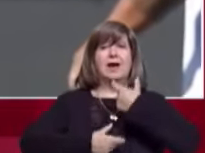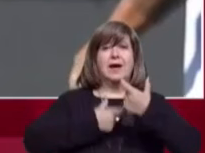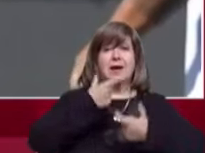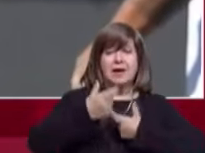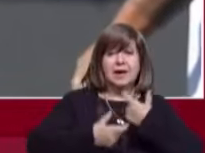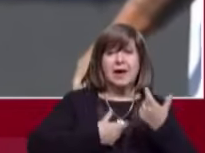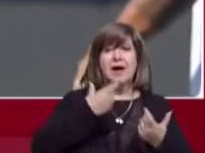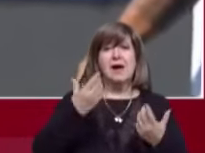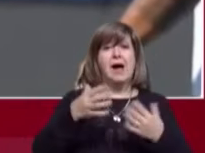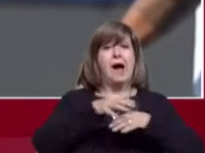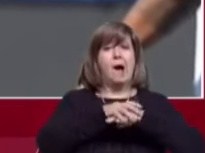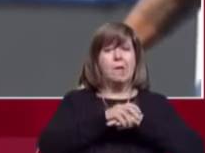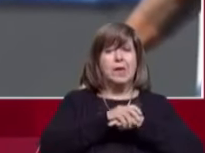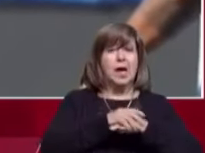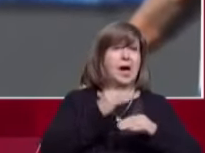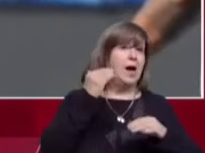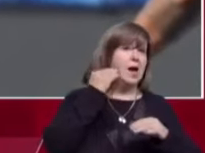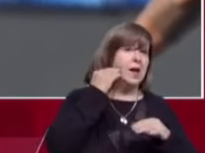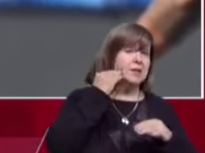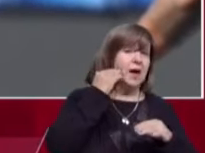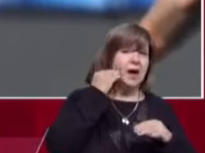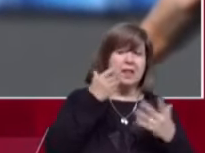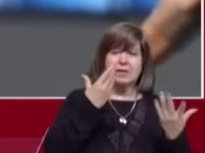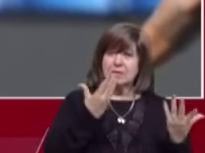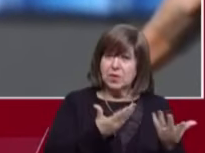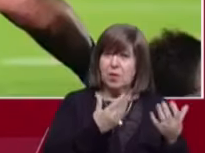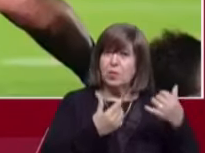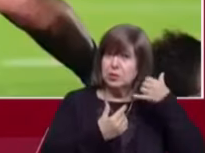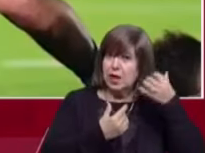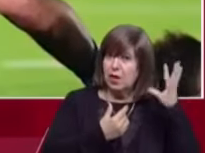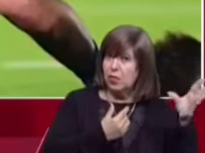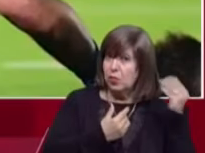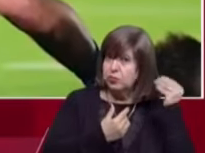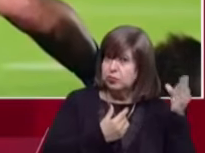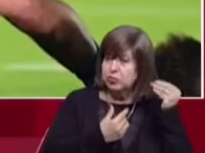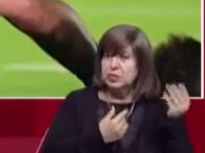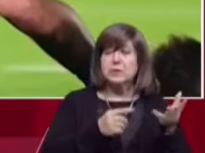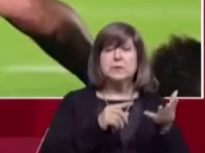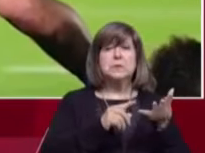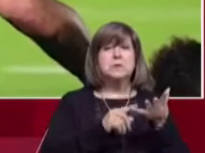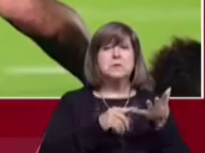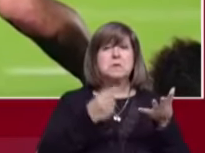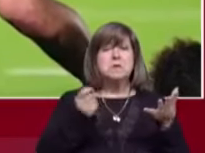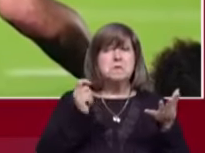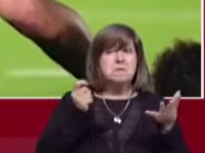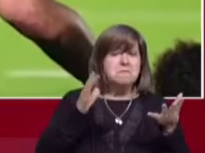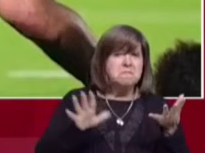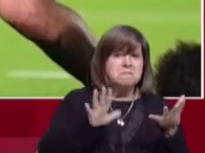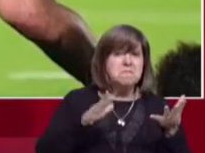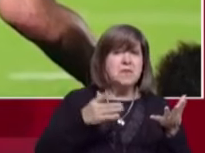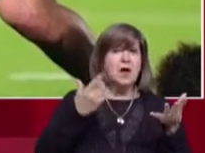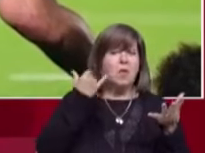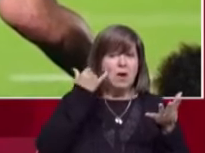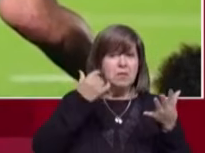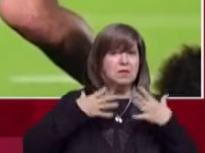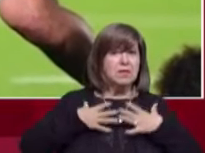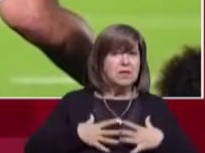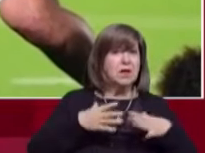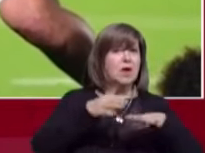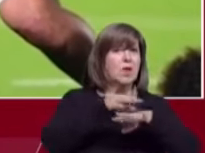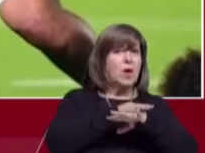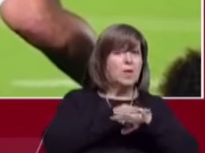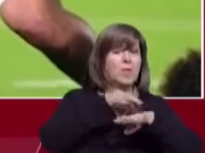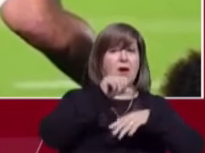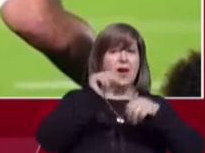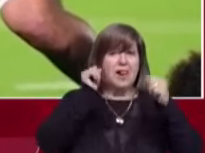conversación con su amiga en horas de la tarde del día de los hechos denunciados las precisiones en cuanto a la entidad y causa las lesiones oportunamente denunciadas